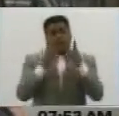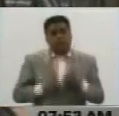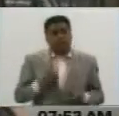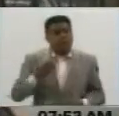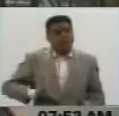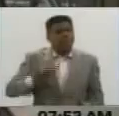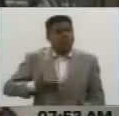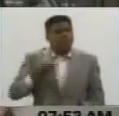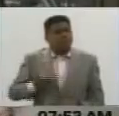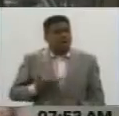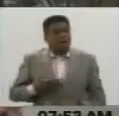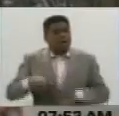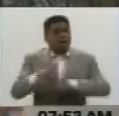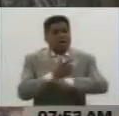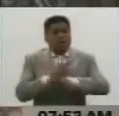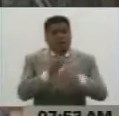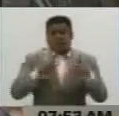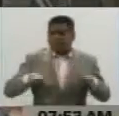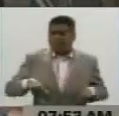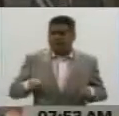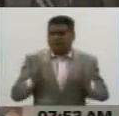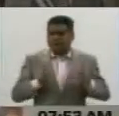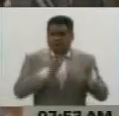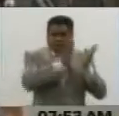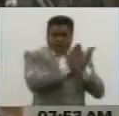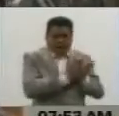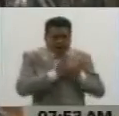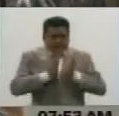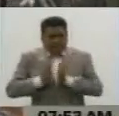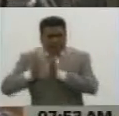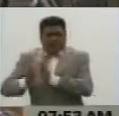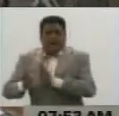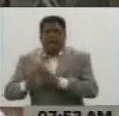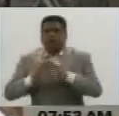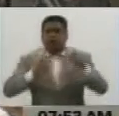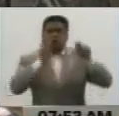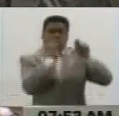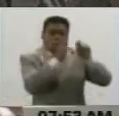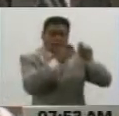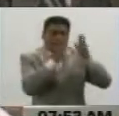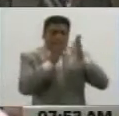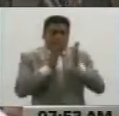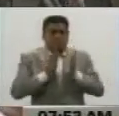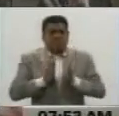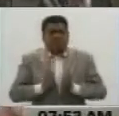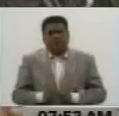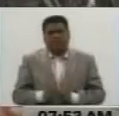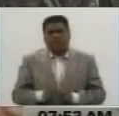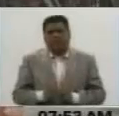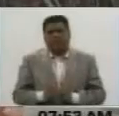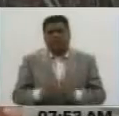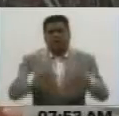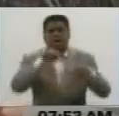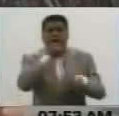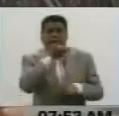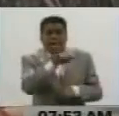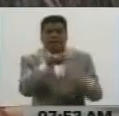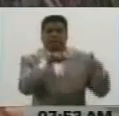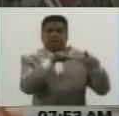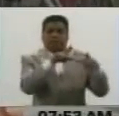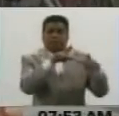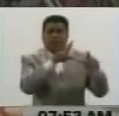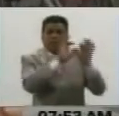por cuanto nos permite la organización de los mineros en esas áreas y obtener